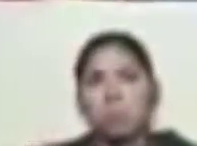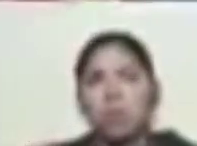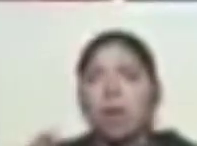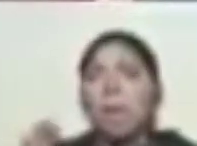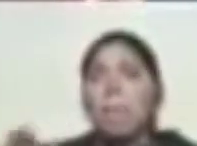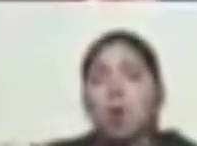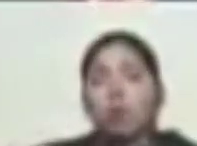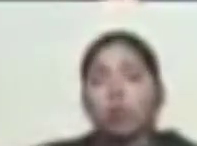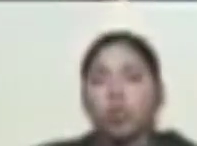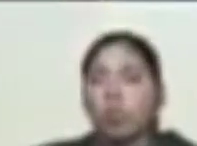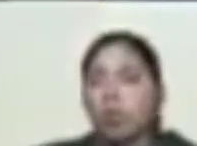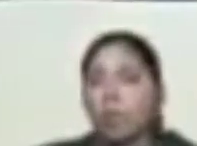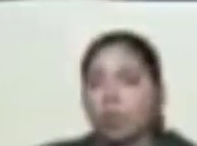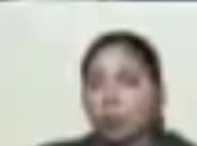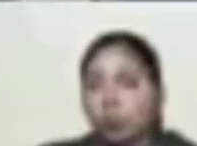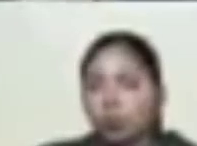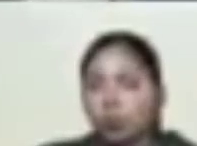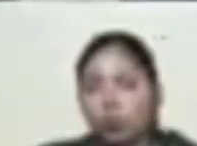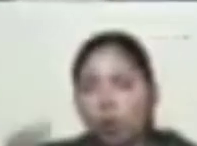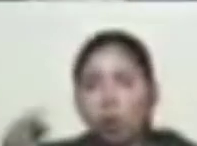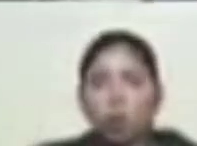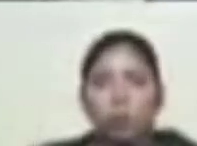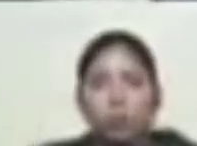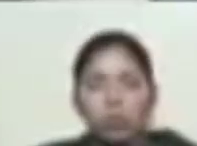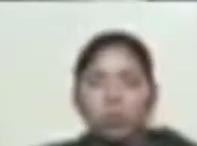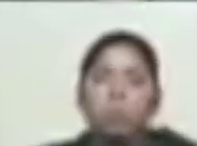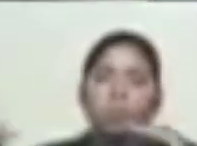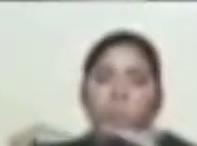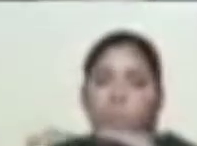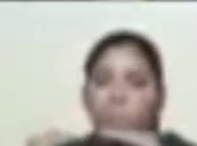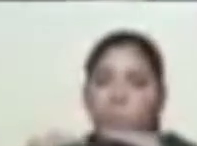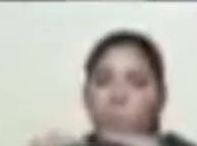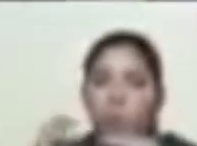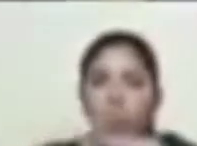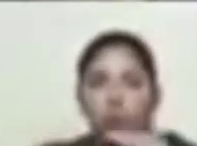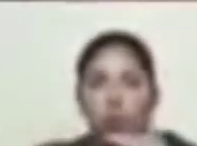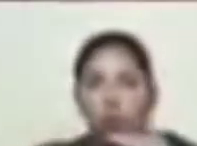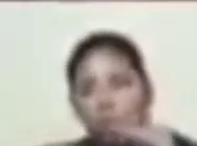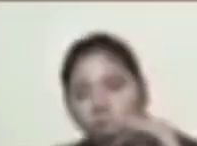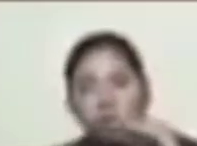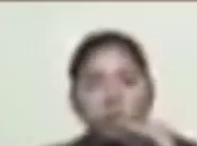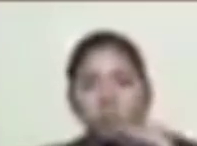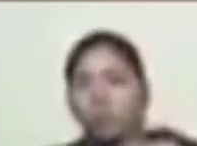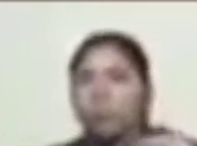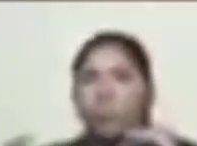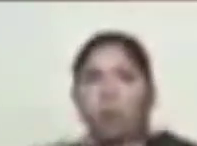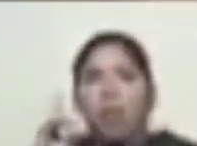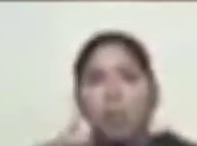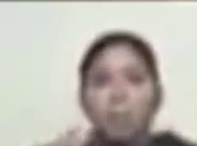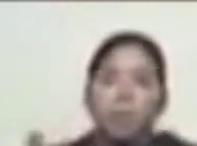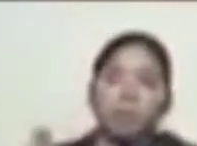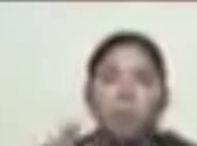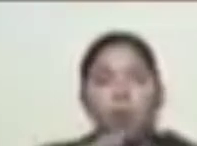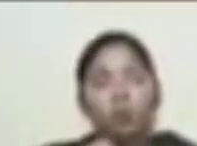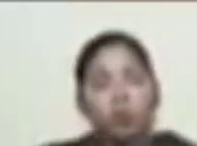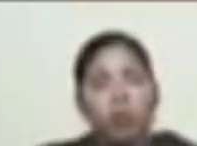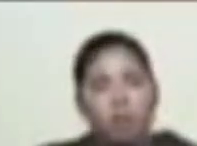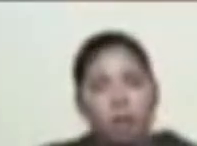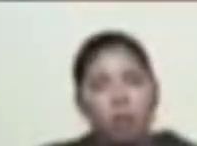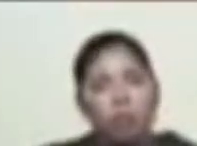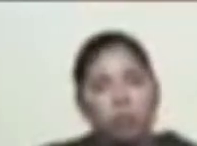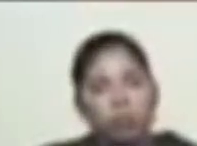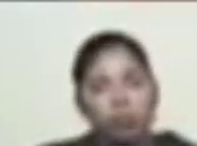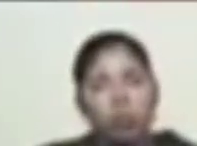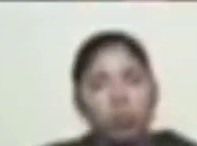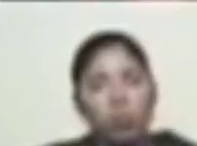estar interviniendo va a ser el gobierno estadounidense, mis amigos. Lo que sí se ha confirmado es que el país colombiano, el ejército del país colombiano, ahora suma 60